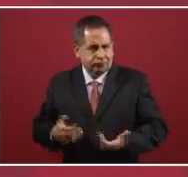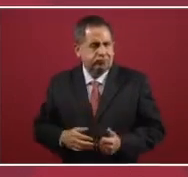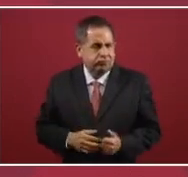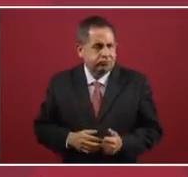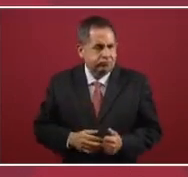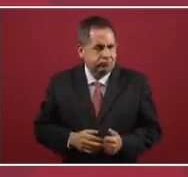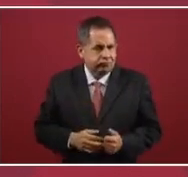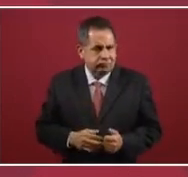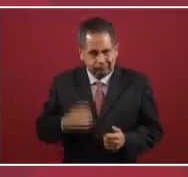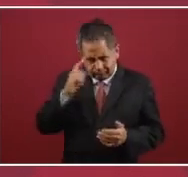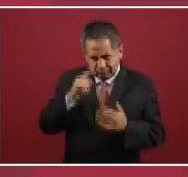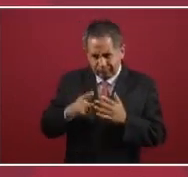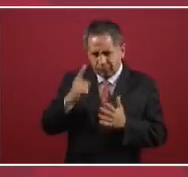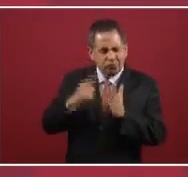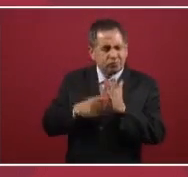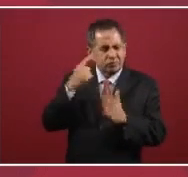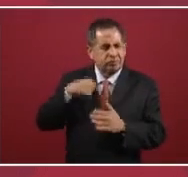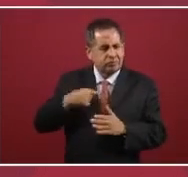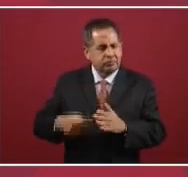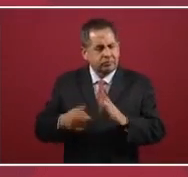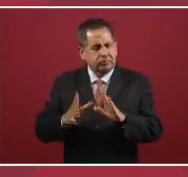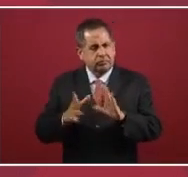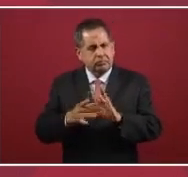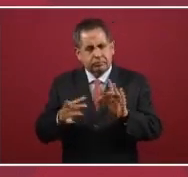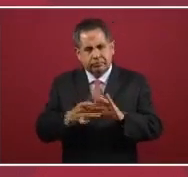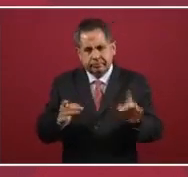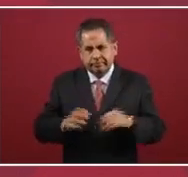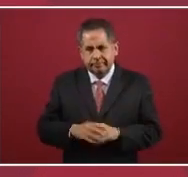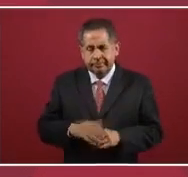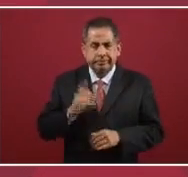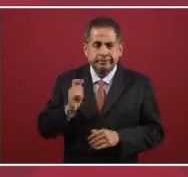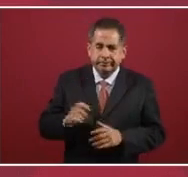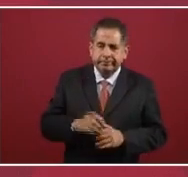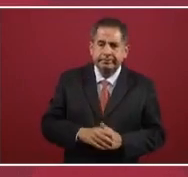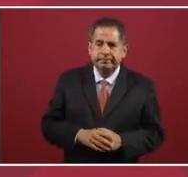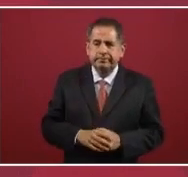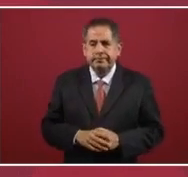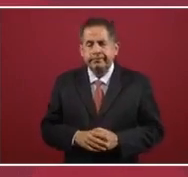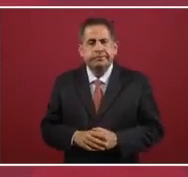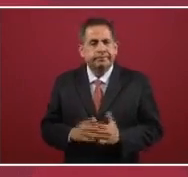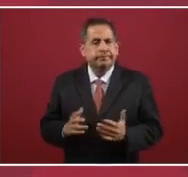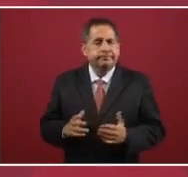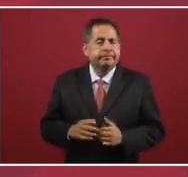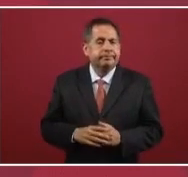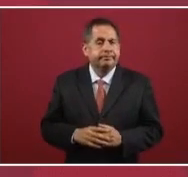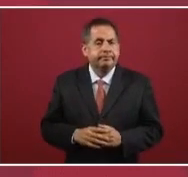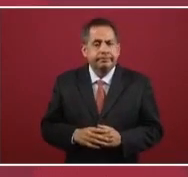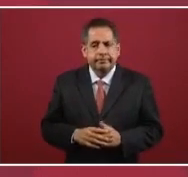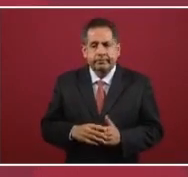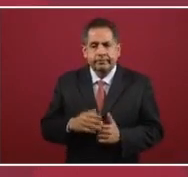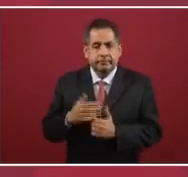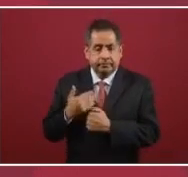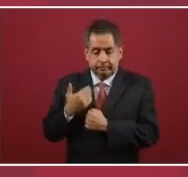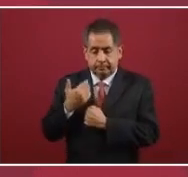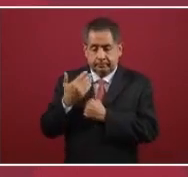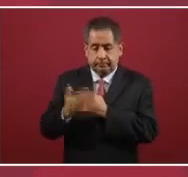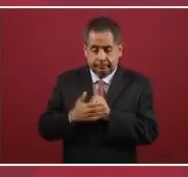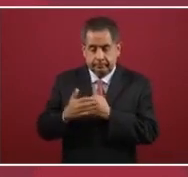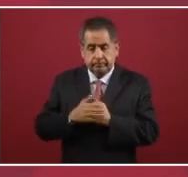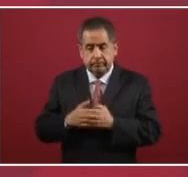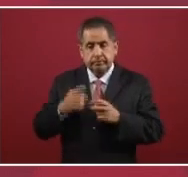creo que aquí una vez lo planteé, nada más que va a iniciar